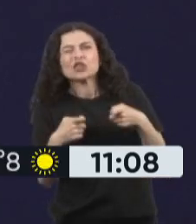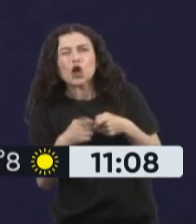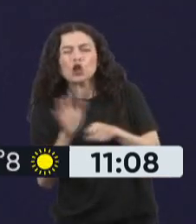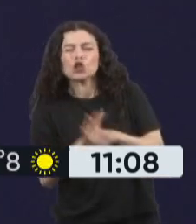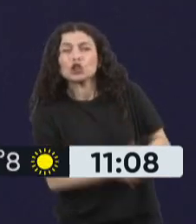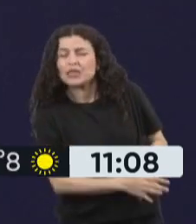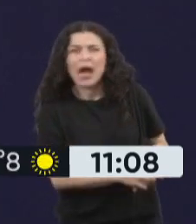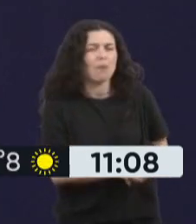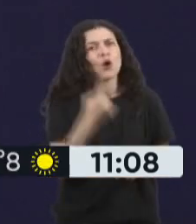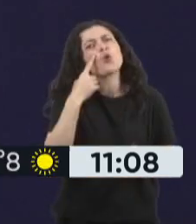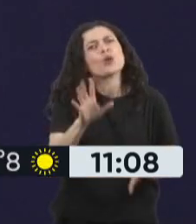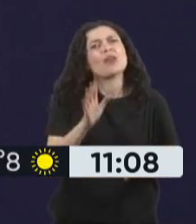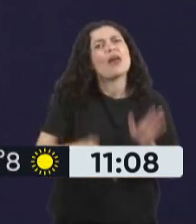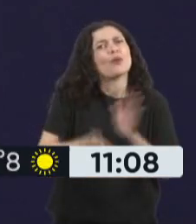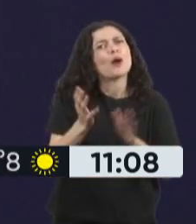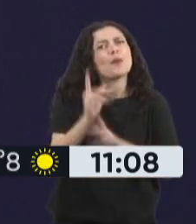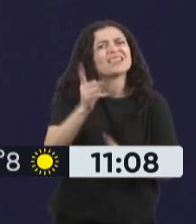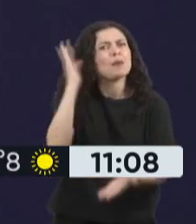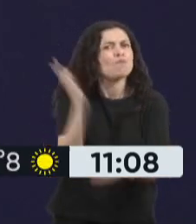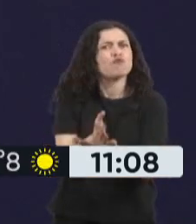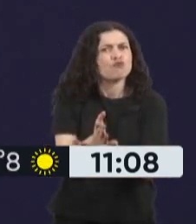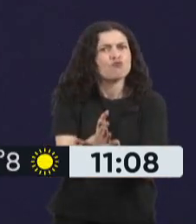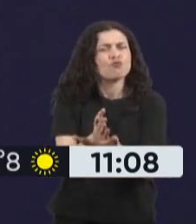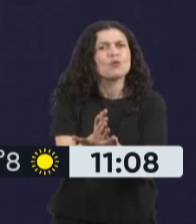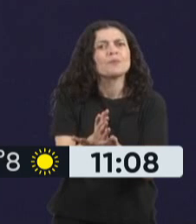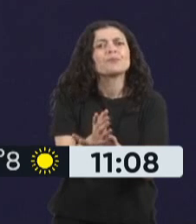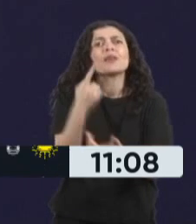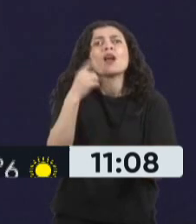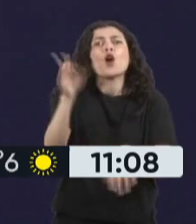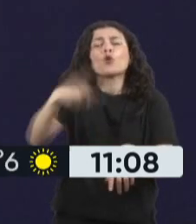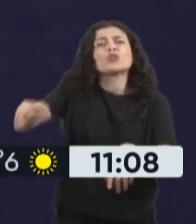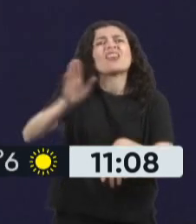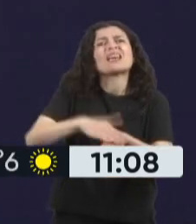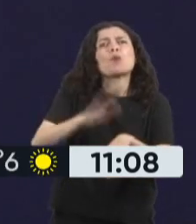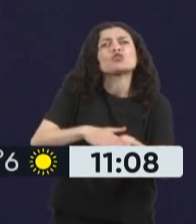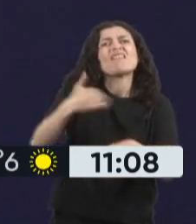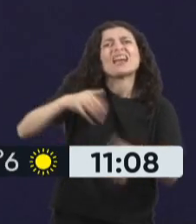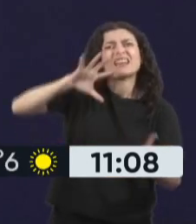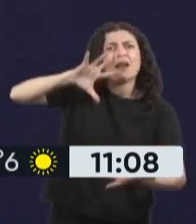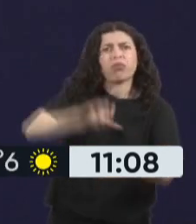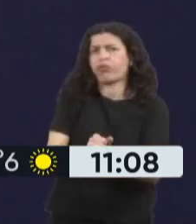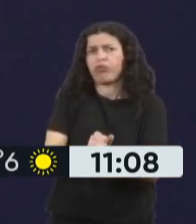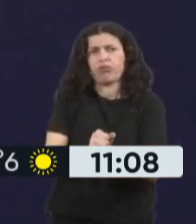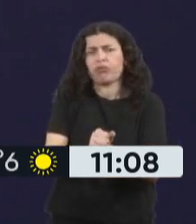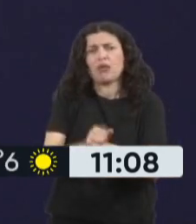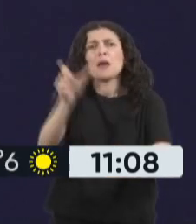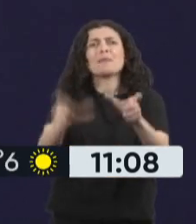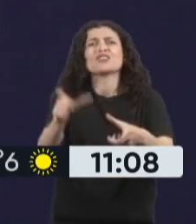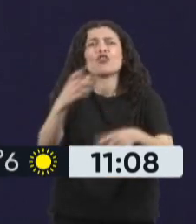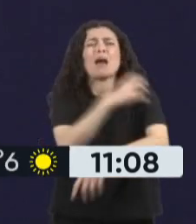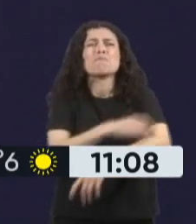países más ricos del mundo en una gran villa miseria. Quienes están a favor